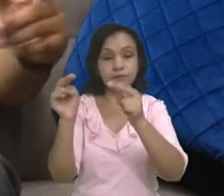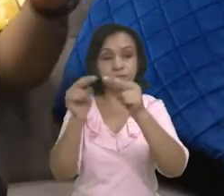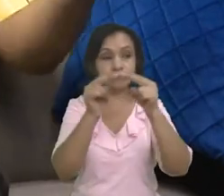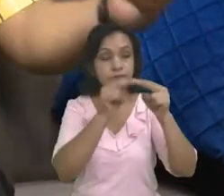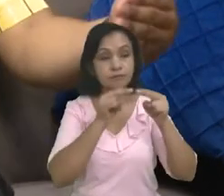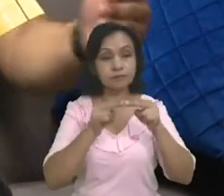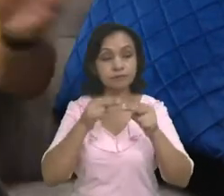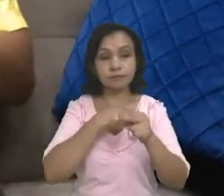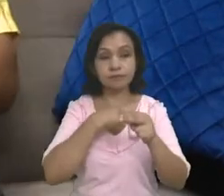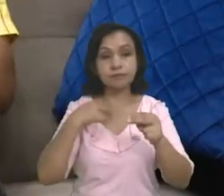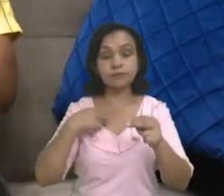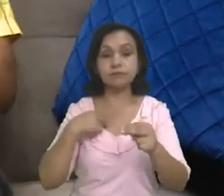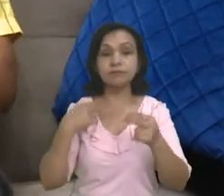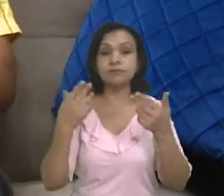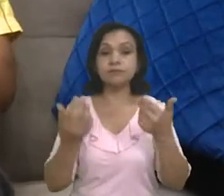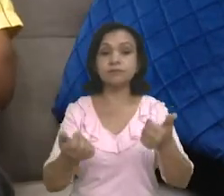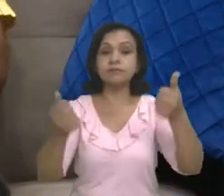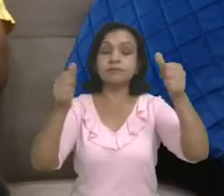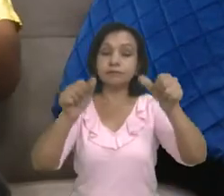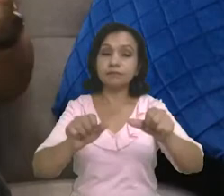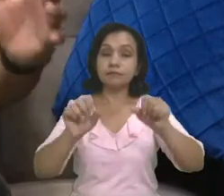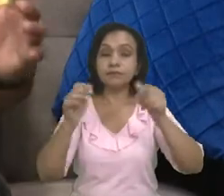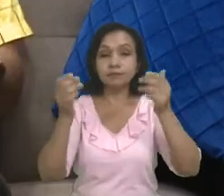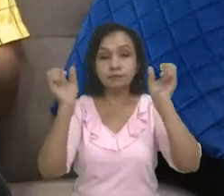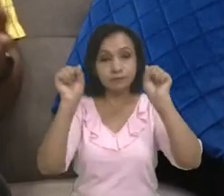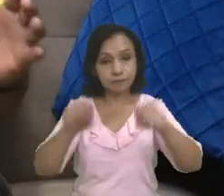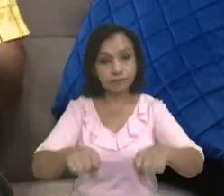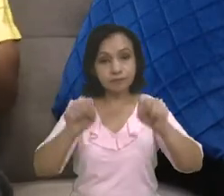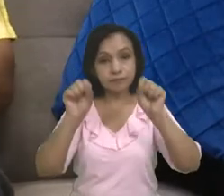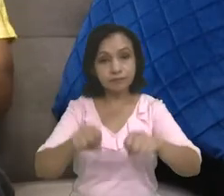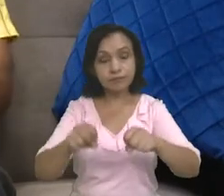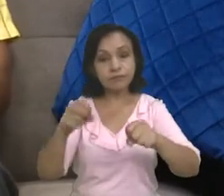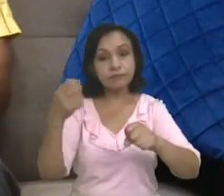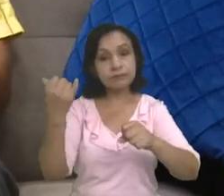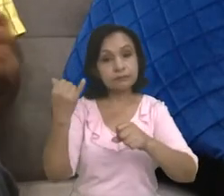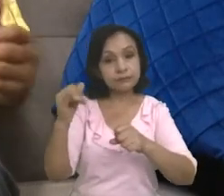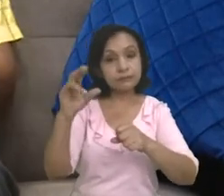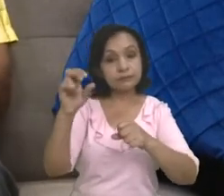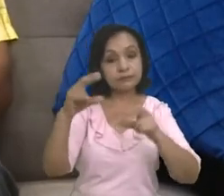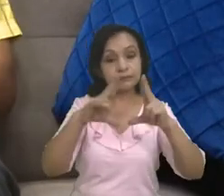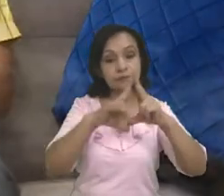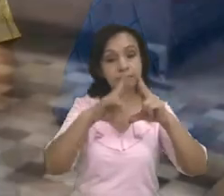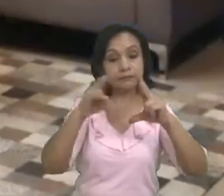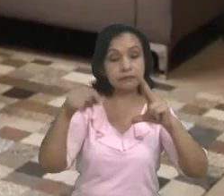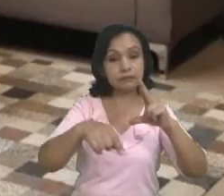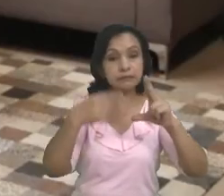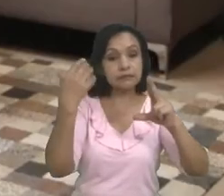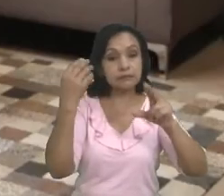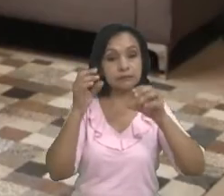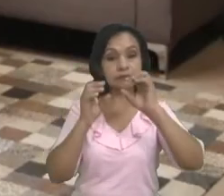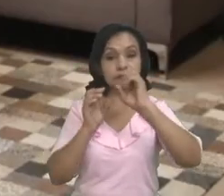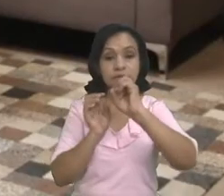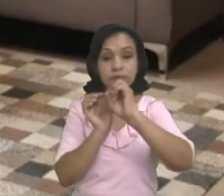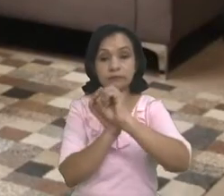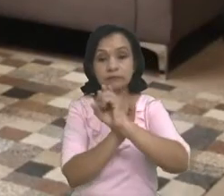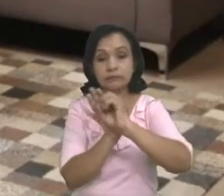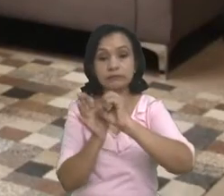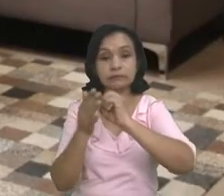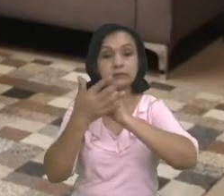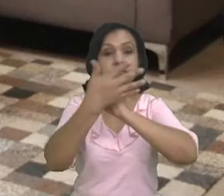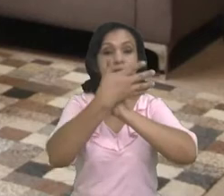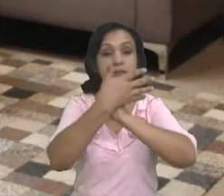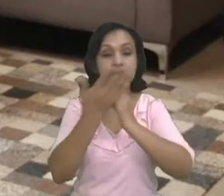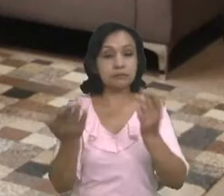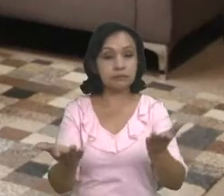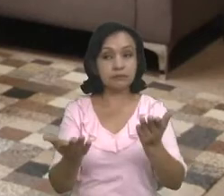dando previo y un posible llegada o no del virus en nuestro territorio si previamente esto de